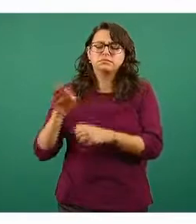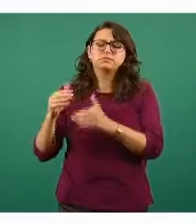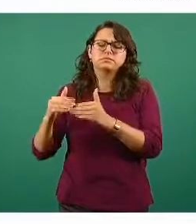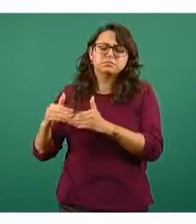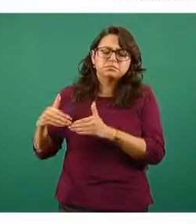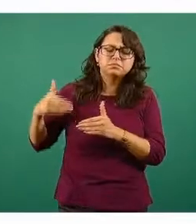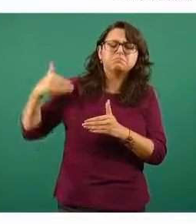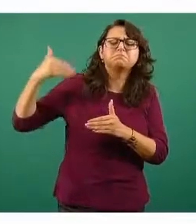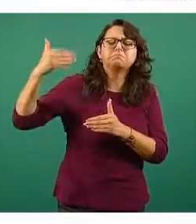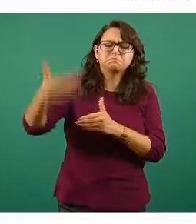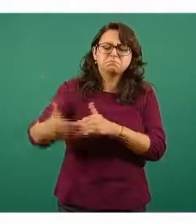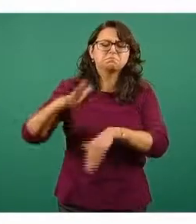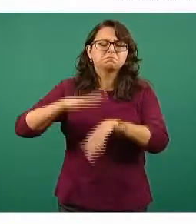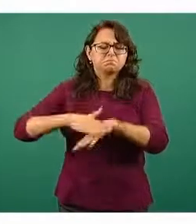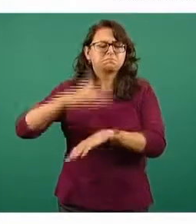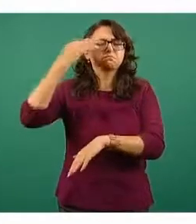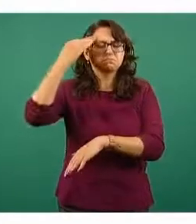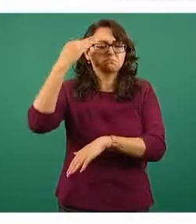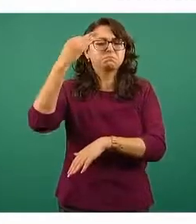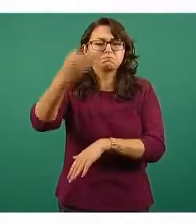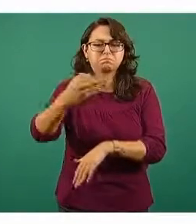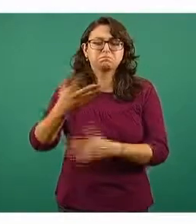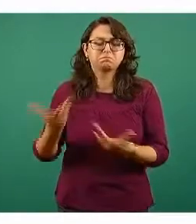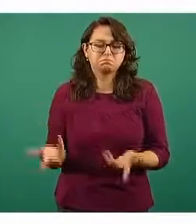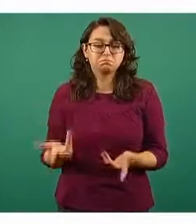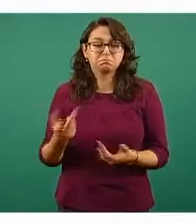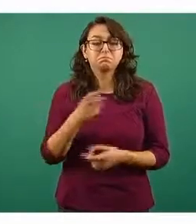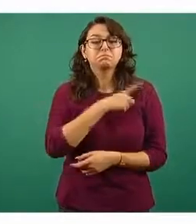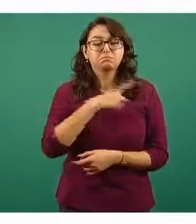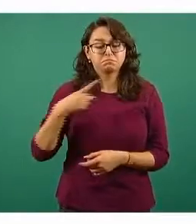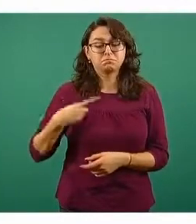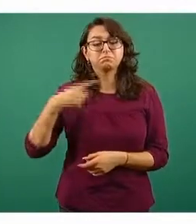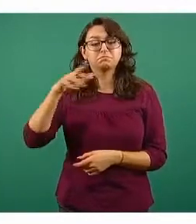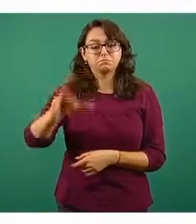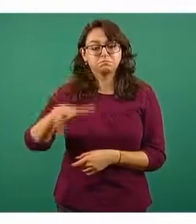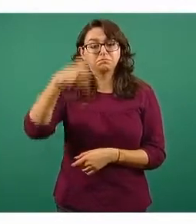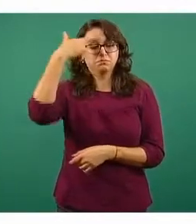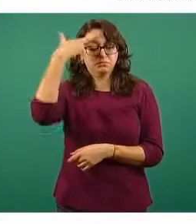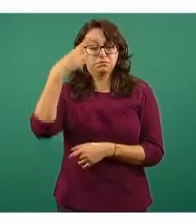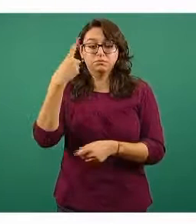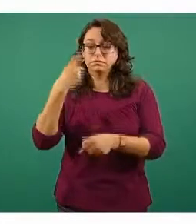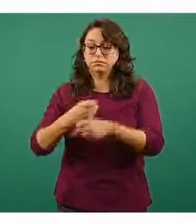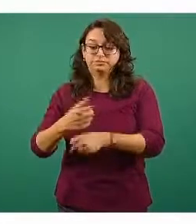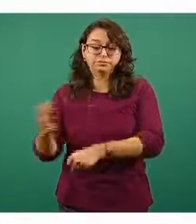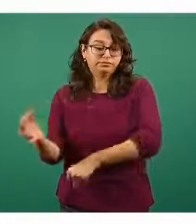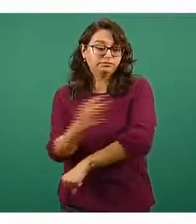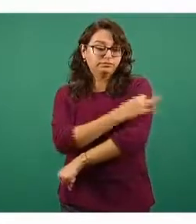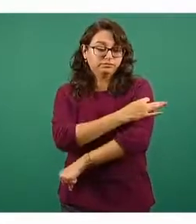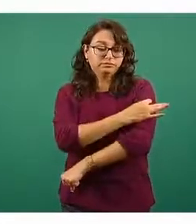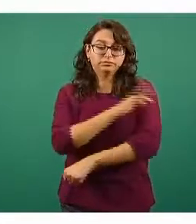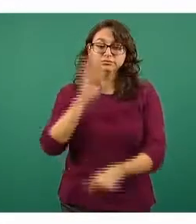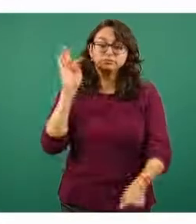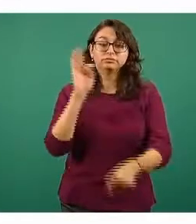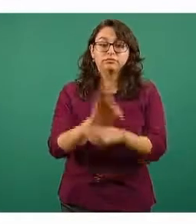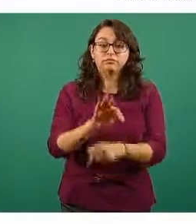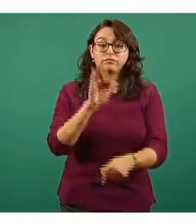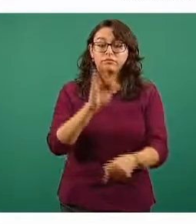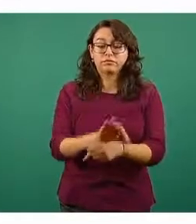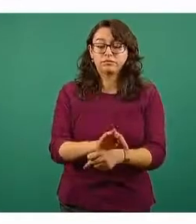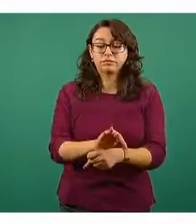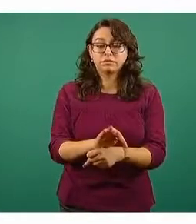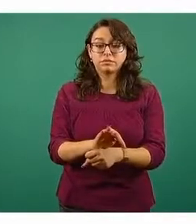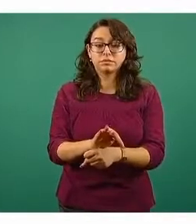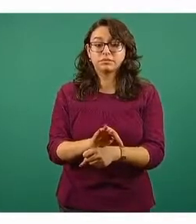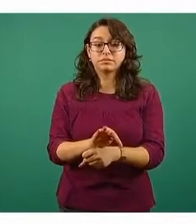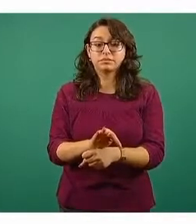la cobertura lo más rápidamente posible. Recordar que la primera dosis confiere una protección, para la vacuna de Pfizer, la primera